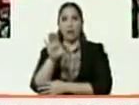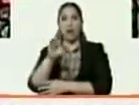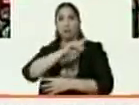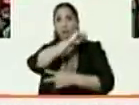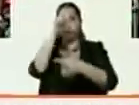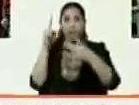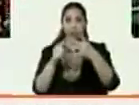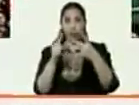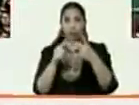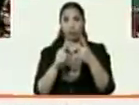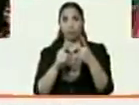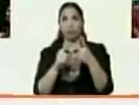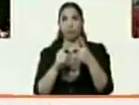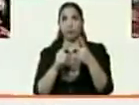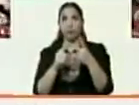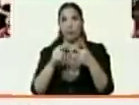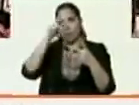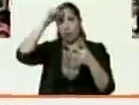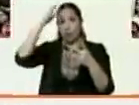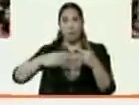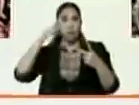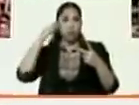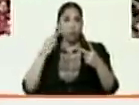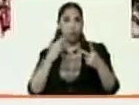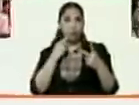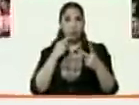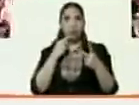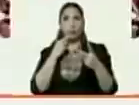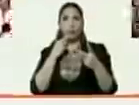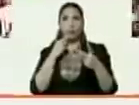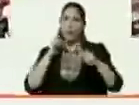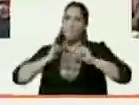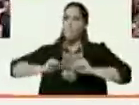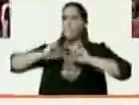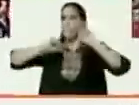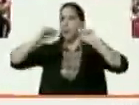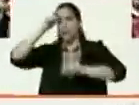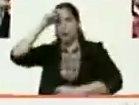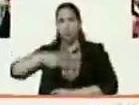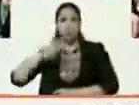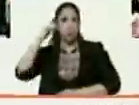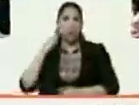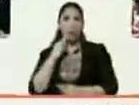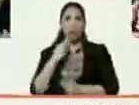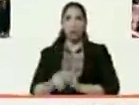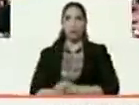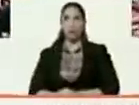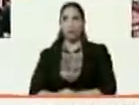línea, la Milicia Nacional Bolivariana. ¡Que viva la milicia!